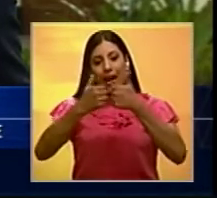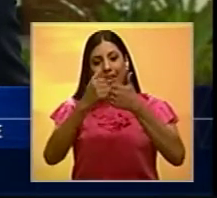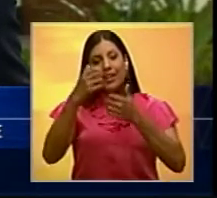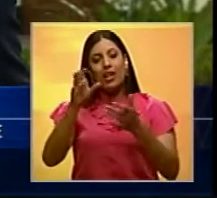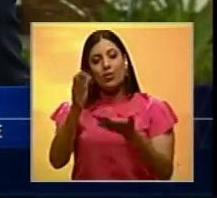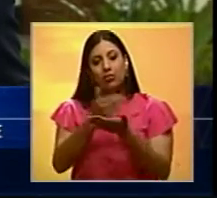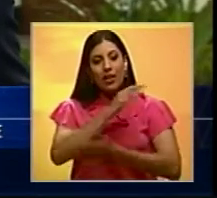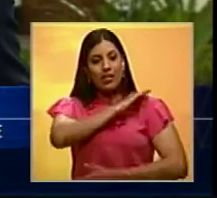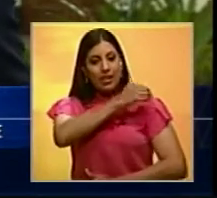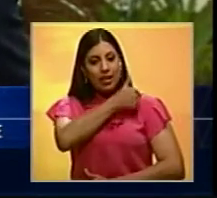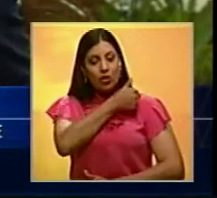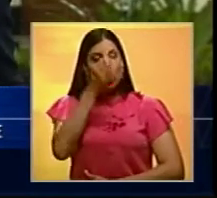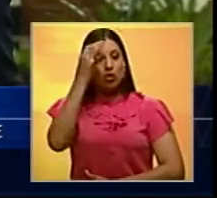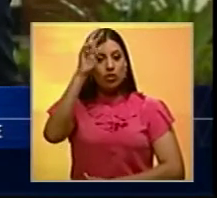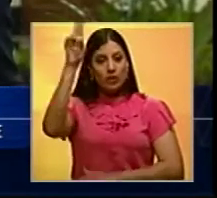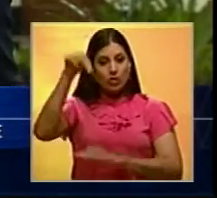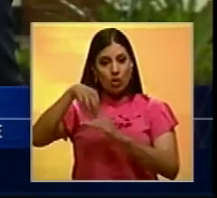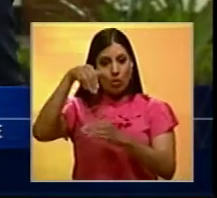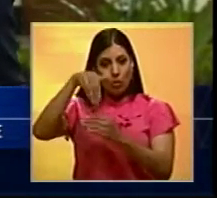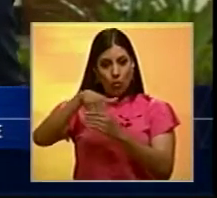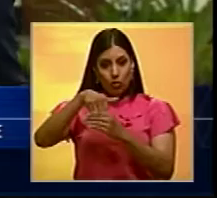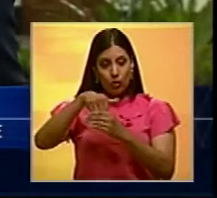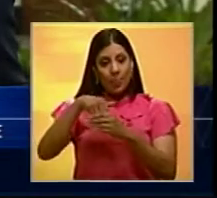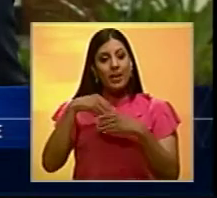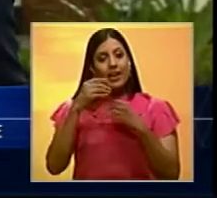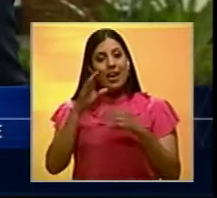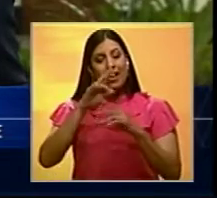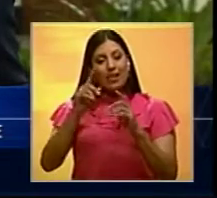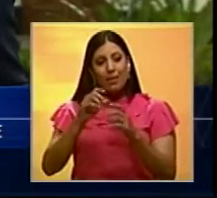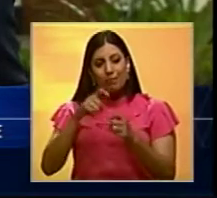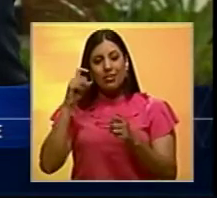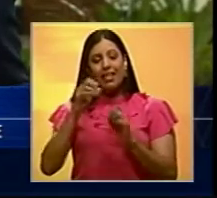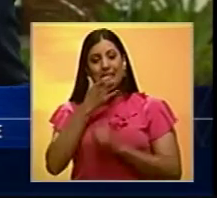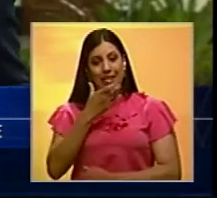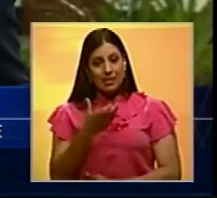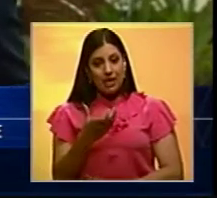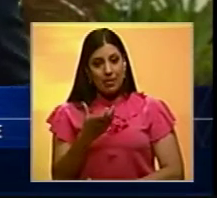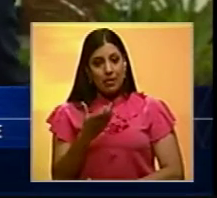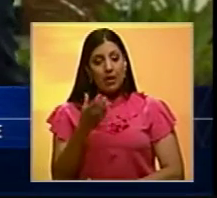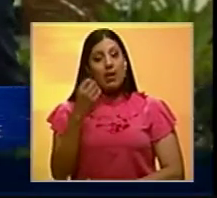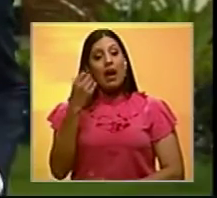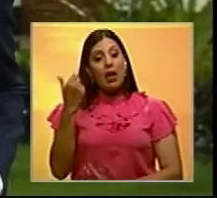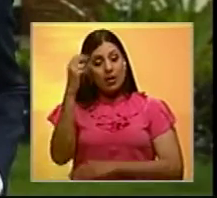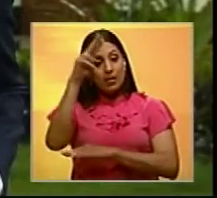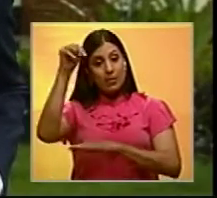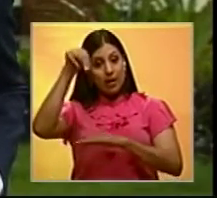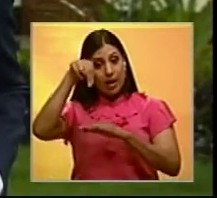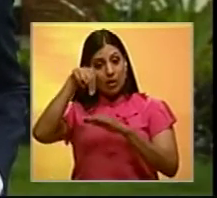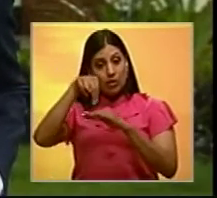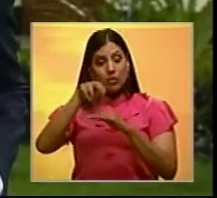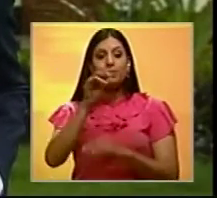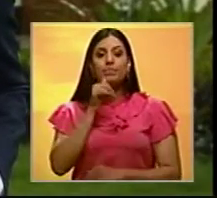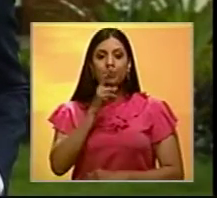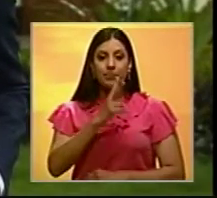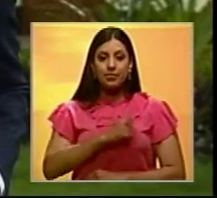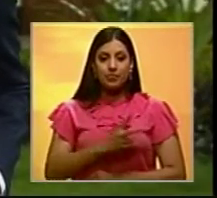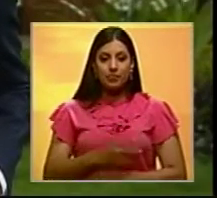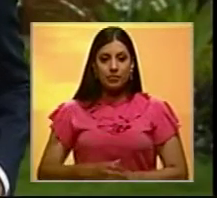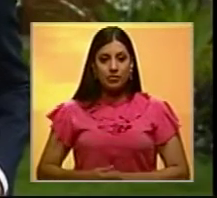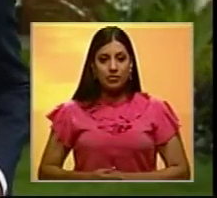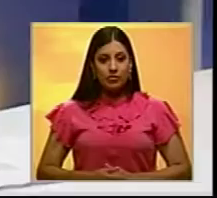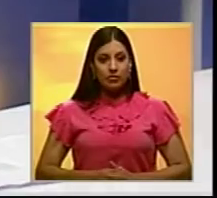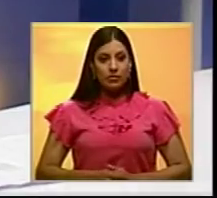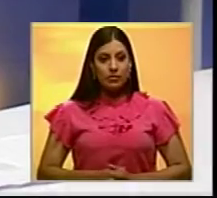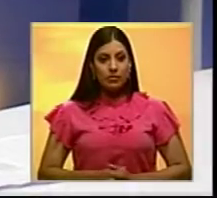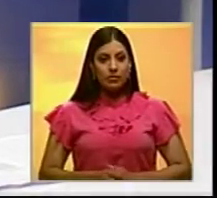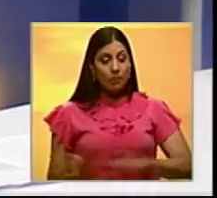de rectores del Consejo Nacional Electoral que se desocuparán en diciembre. En el Palacio Federal Legislativo, Oliver Rodríguez, Noticiero